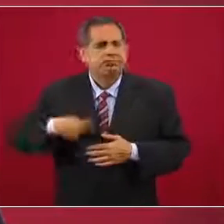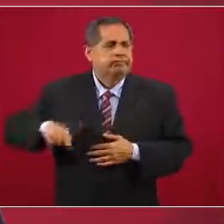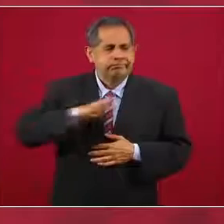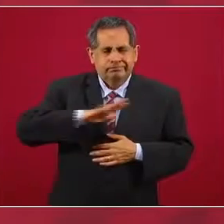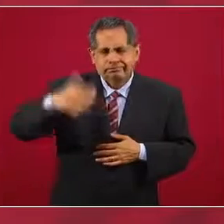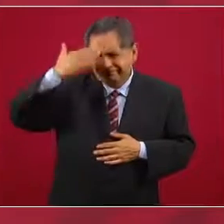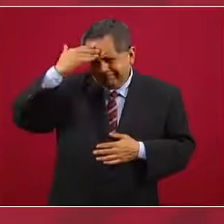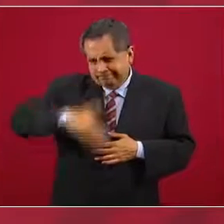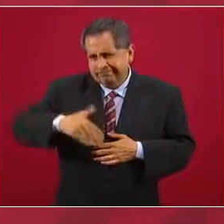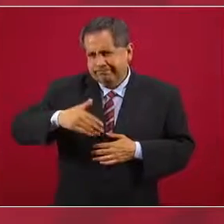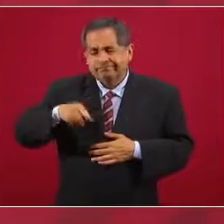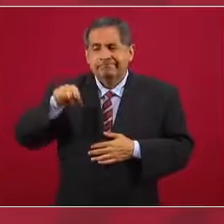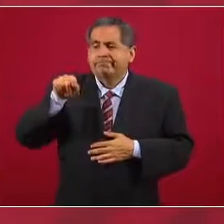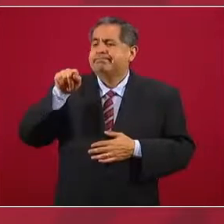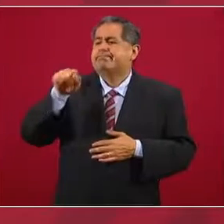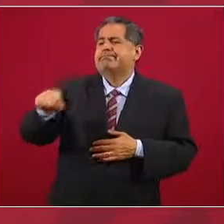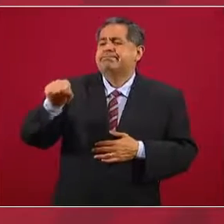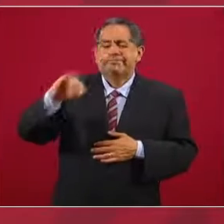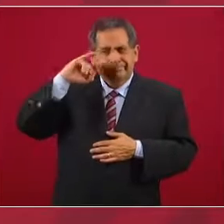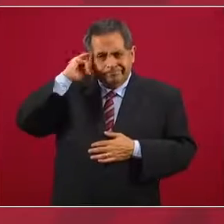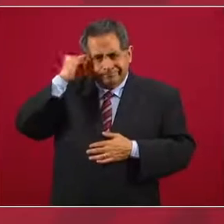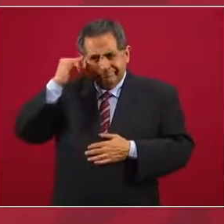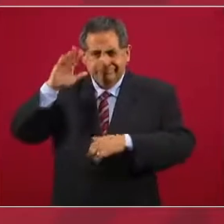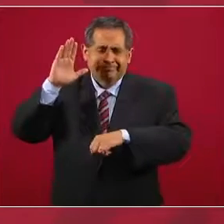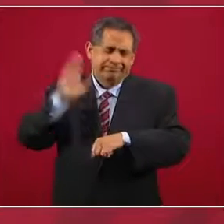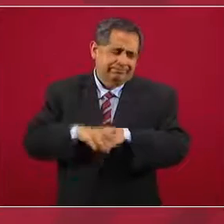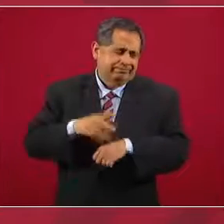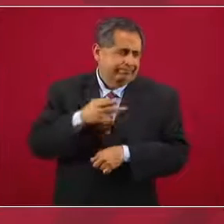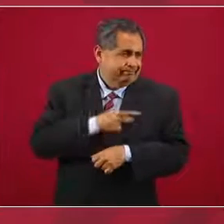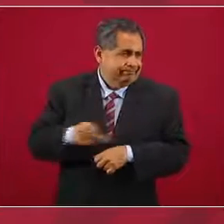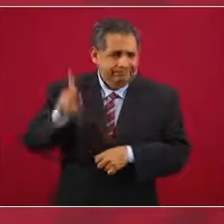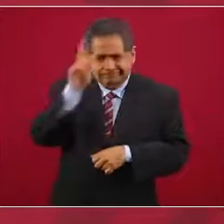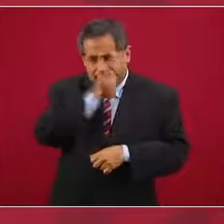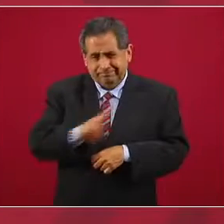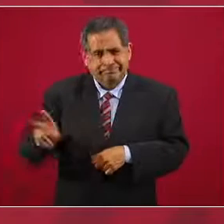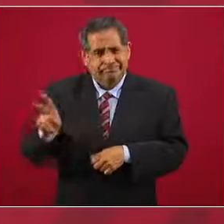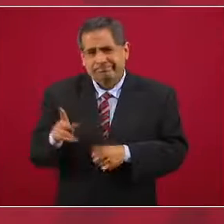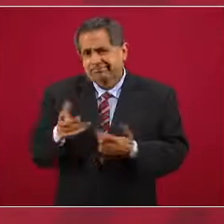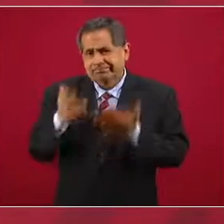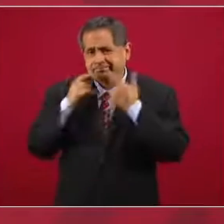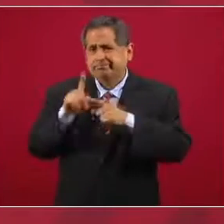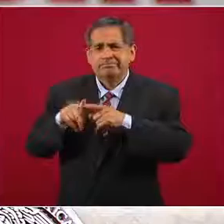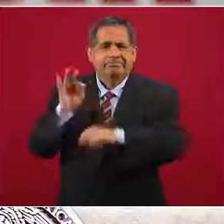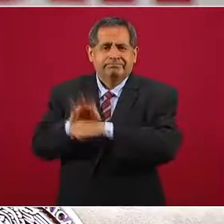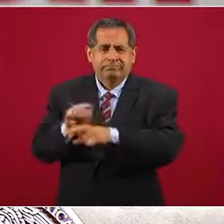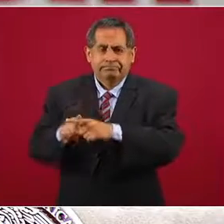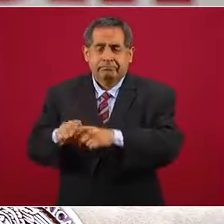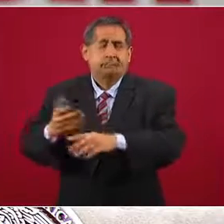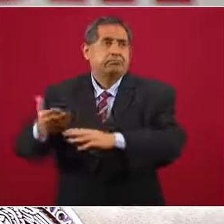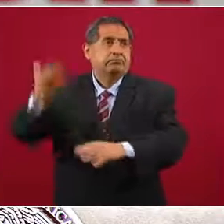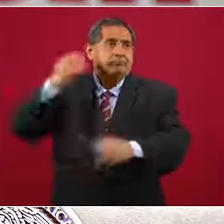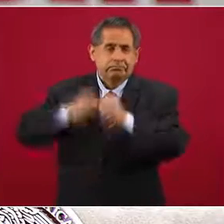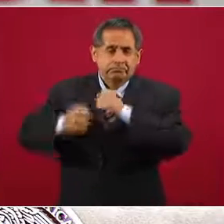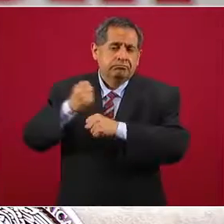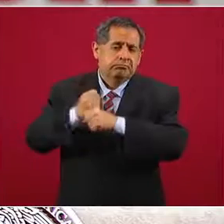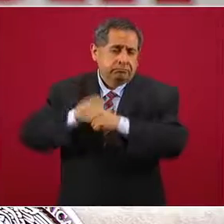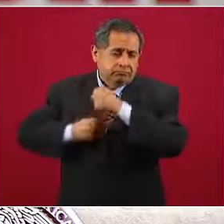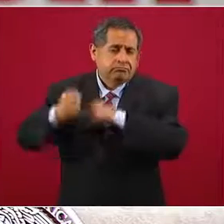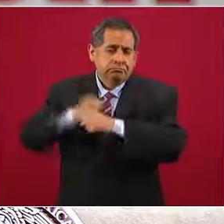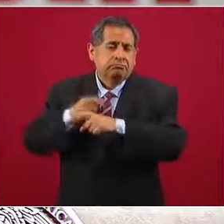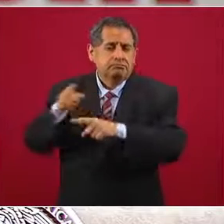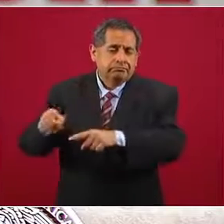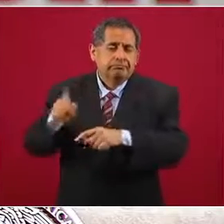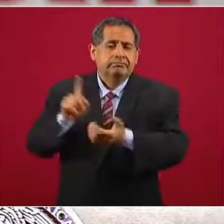sabíamos que esas son zonas aún más vulnerables. Desde hace décadas, muchas décadas,